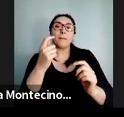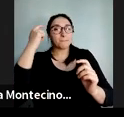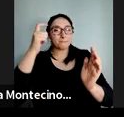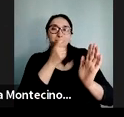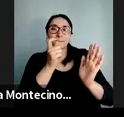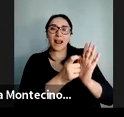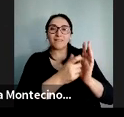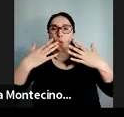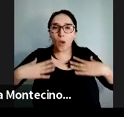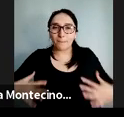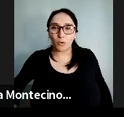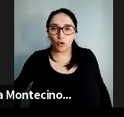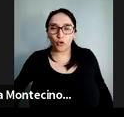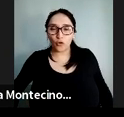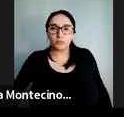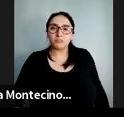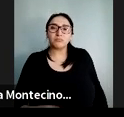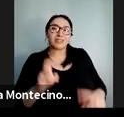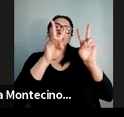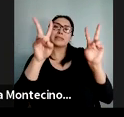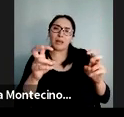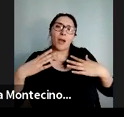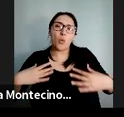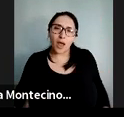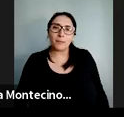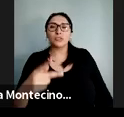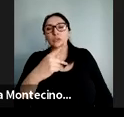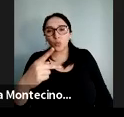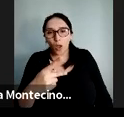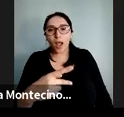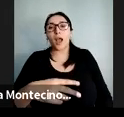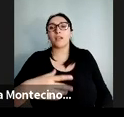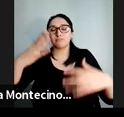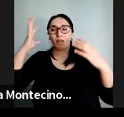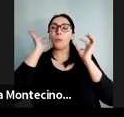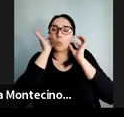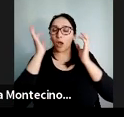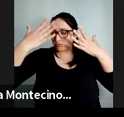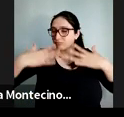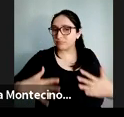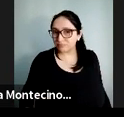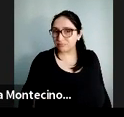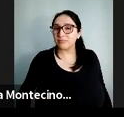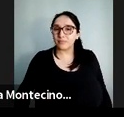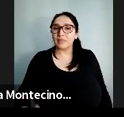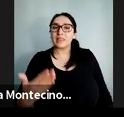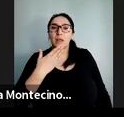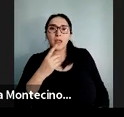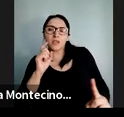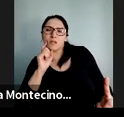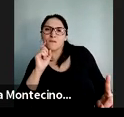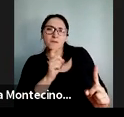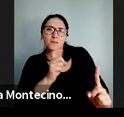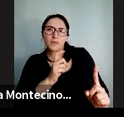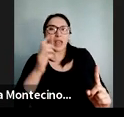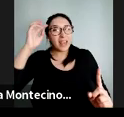batalla finalmente, donde se vuelve a sexualizar, ¿cierto?, nuestra imagen, y donde la intimidación no cae en las ideas y